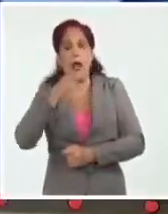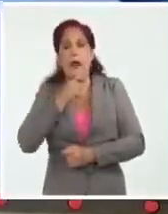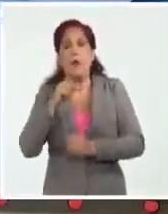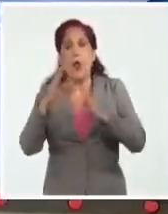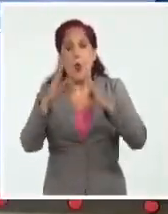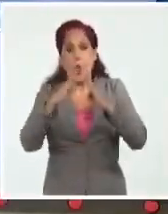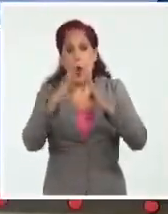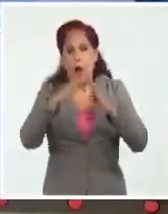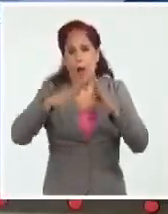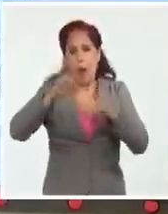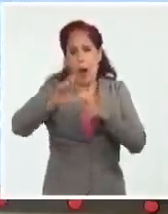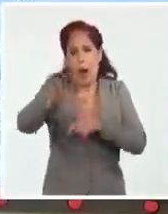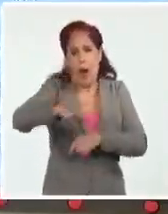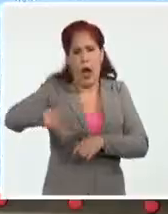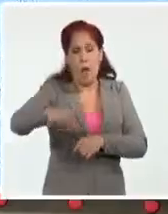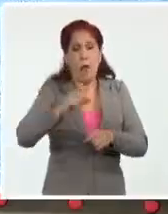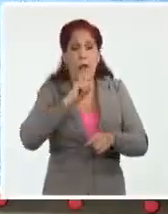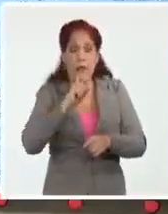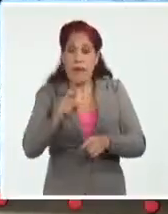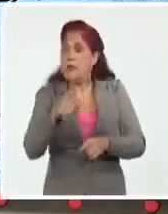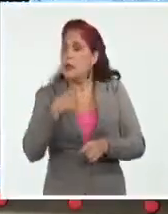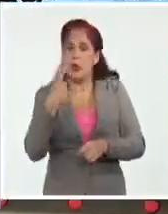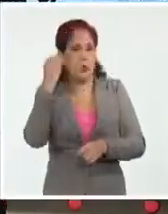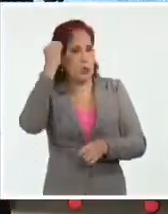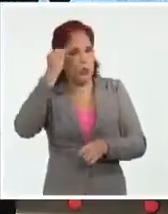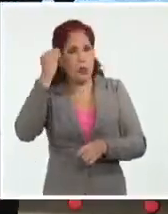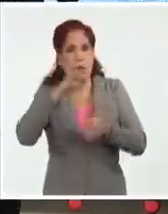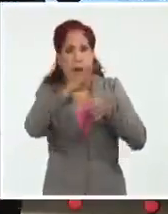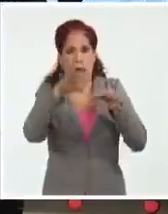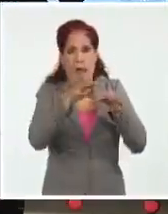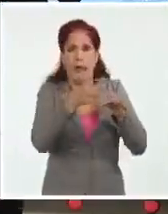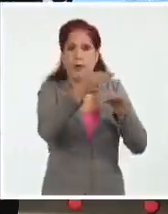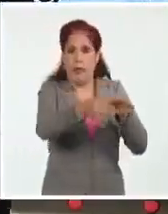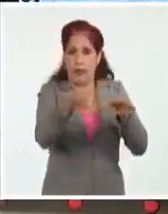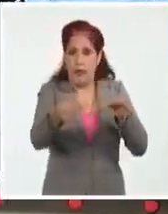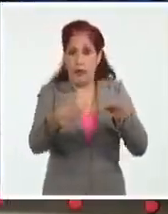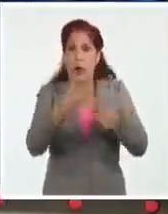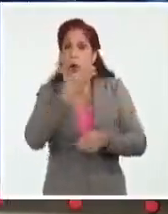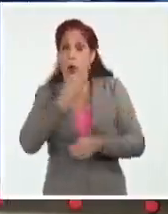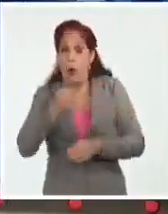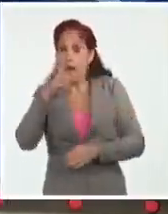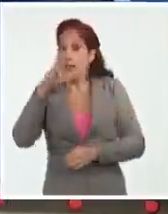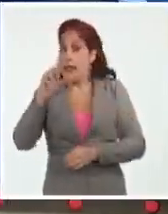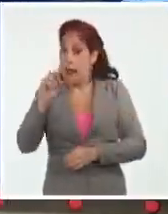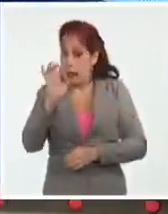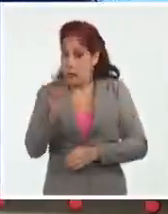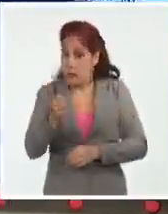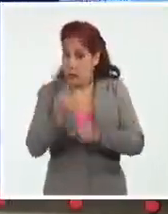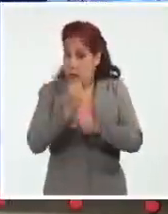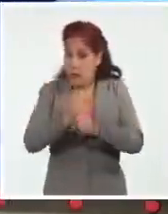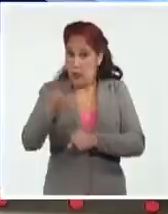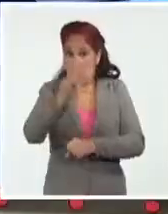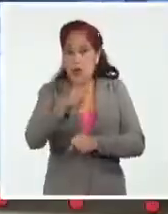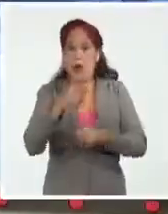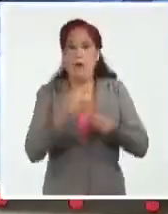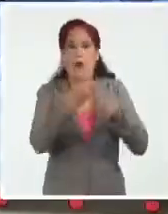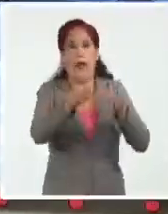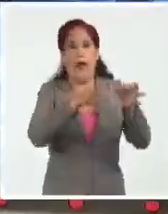aquellas situaciones que se han dado durante el enfrentamiento a la pandemia. O sea, se trata de vincular sobre todo a trabajadores sociales y también